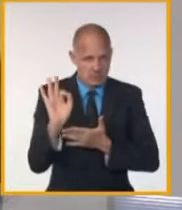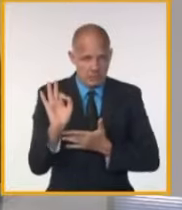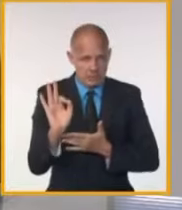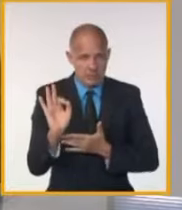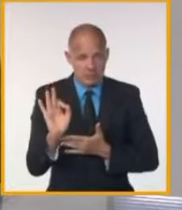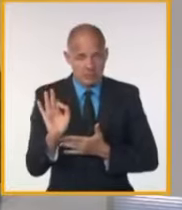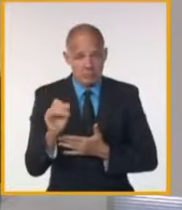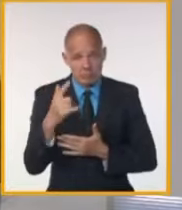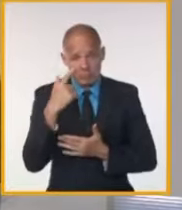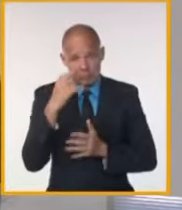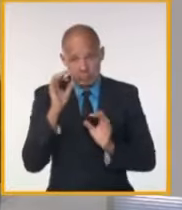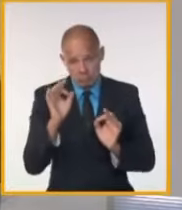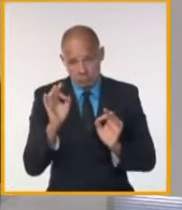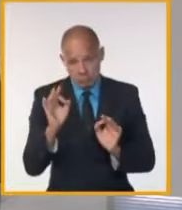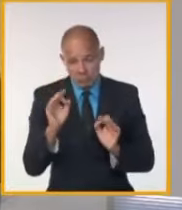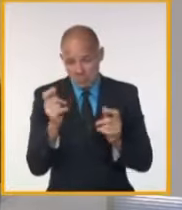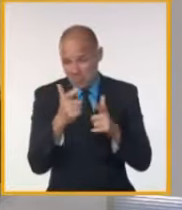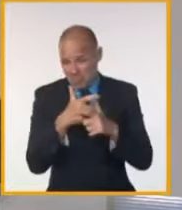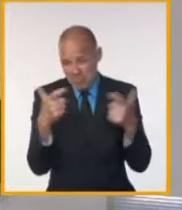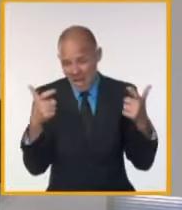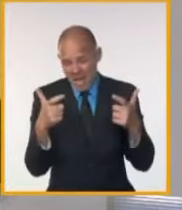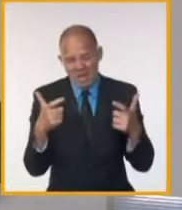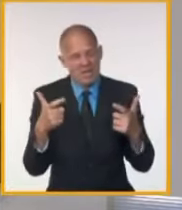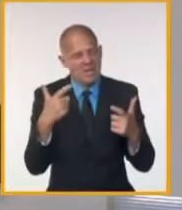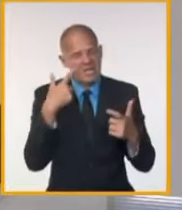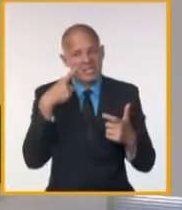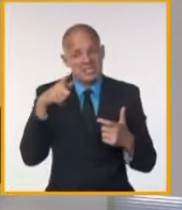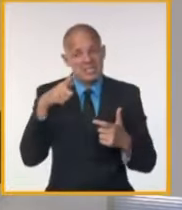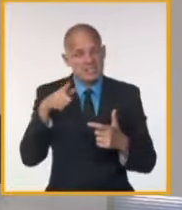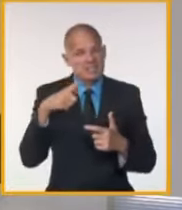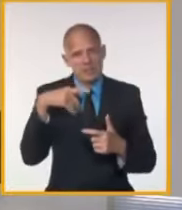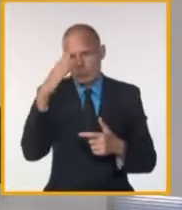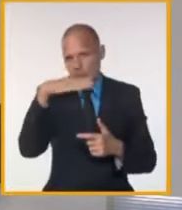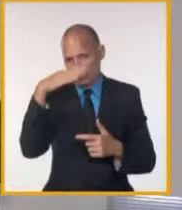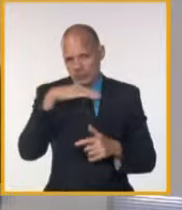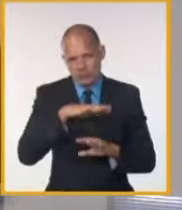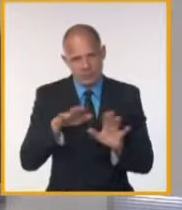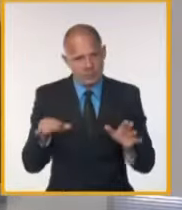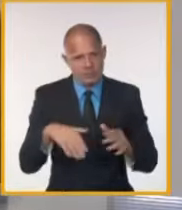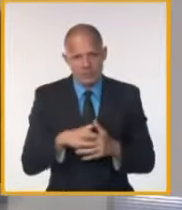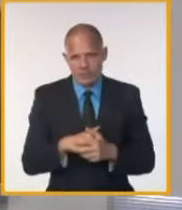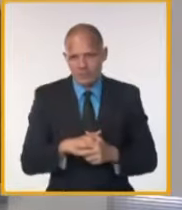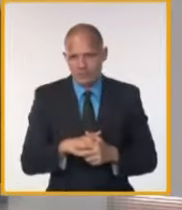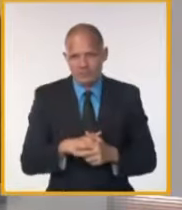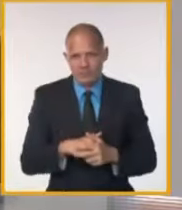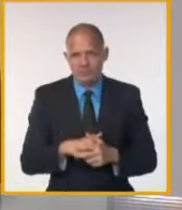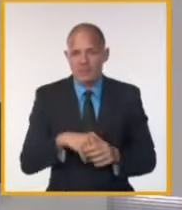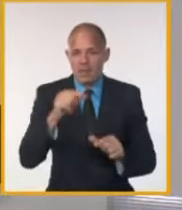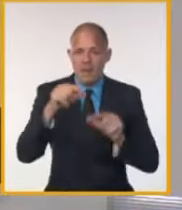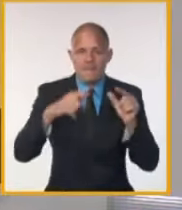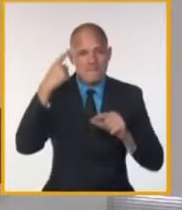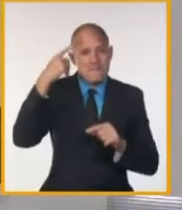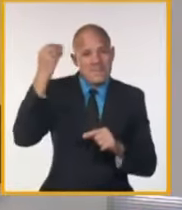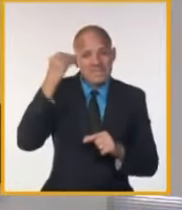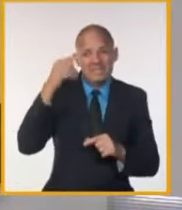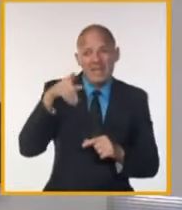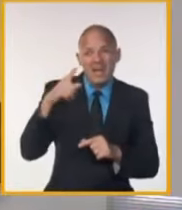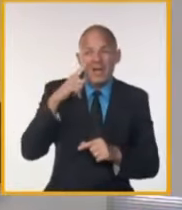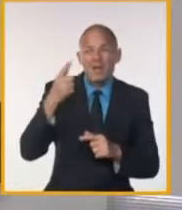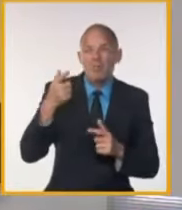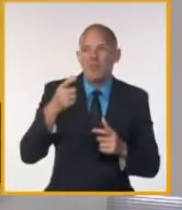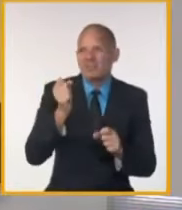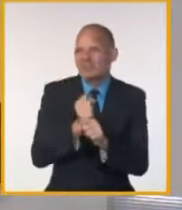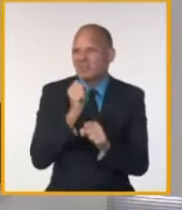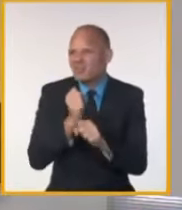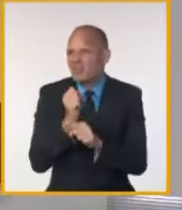por un margen demasiado grande pero ya es negativa con respecto a su figura con respecto a su desempeño como mandatario eh